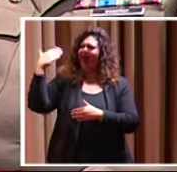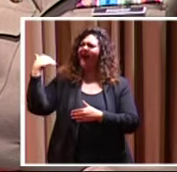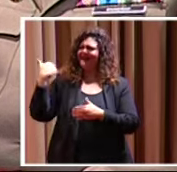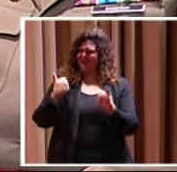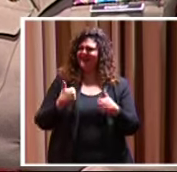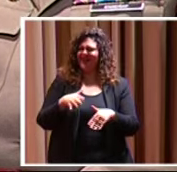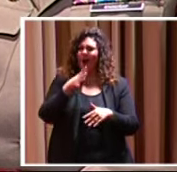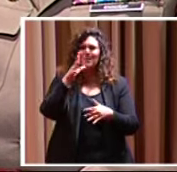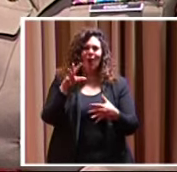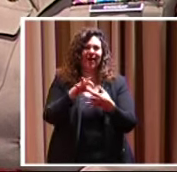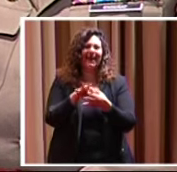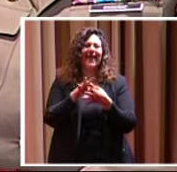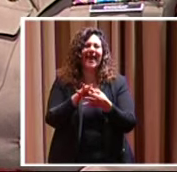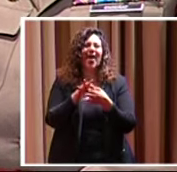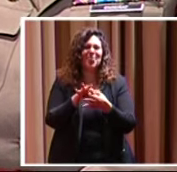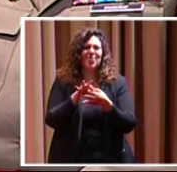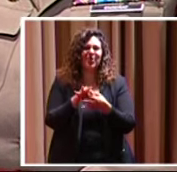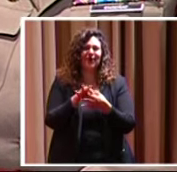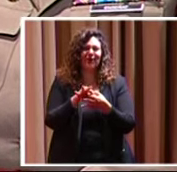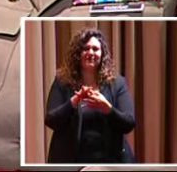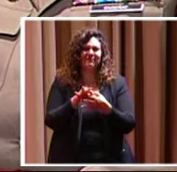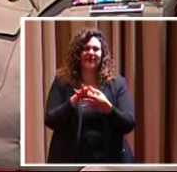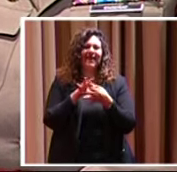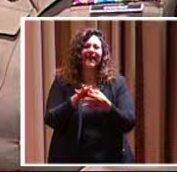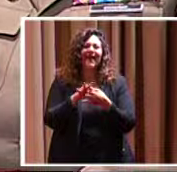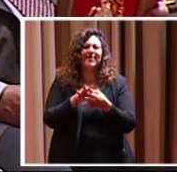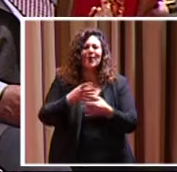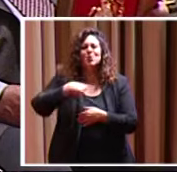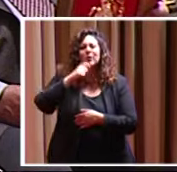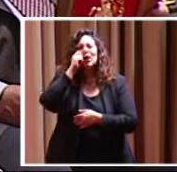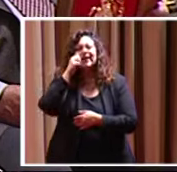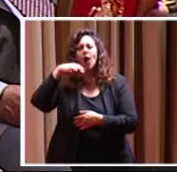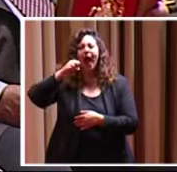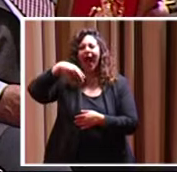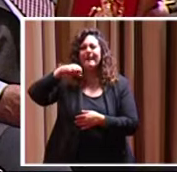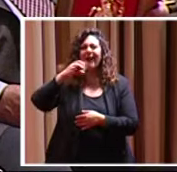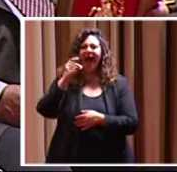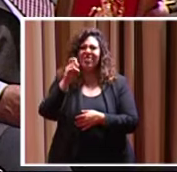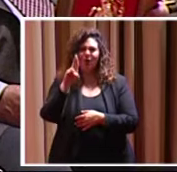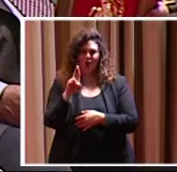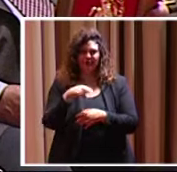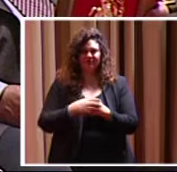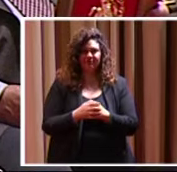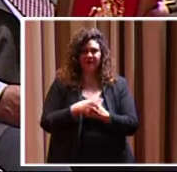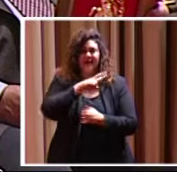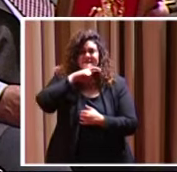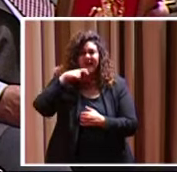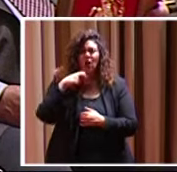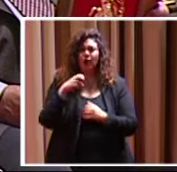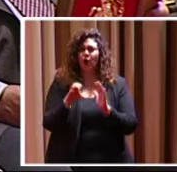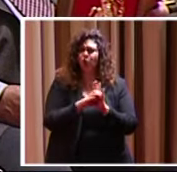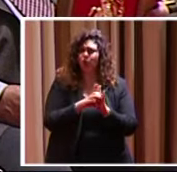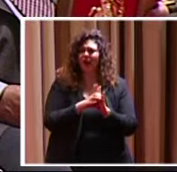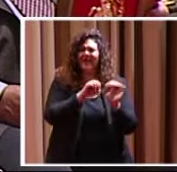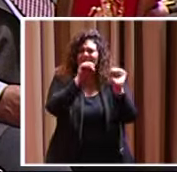por su interrelación con nuestro querido Amador. Valores constitucionales